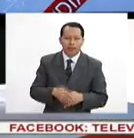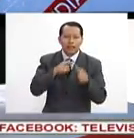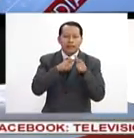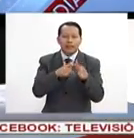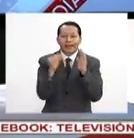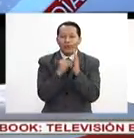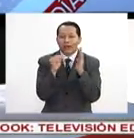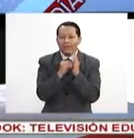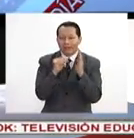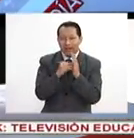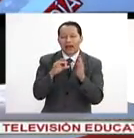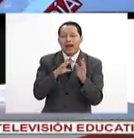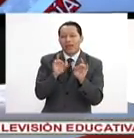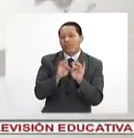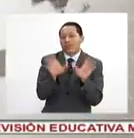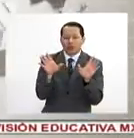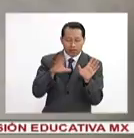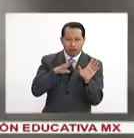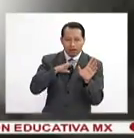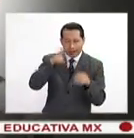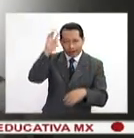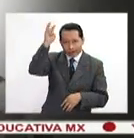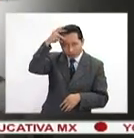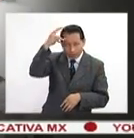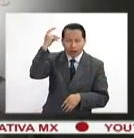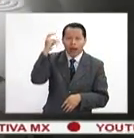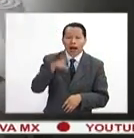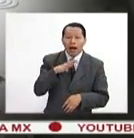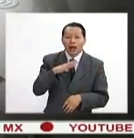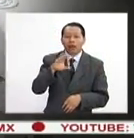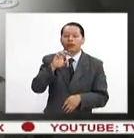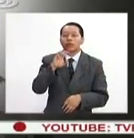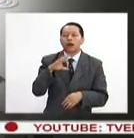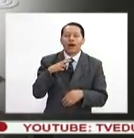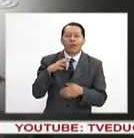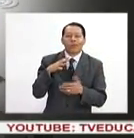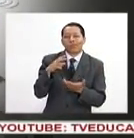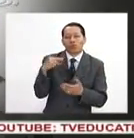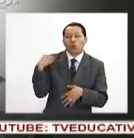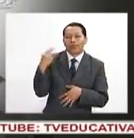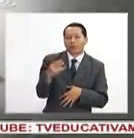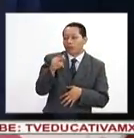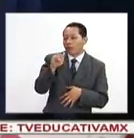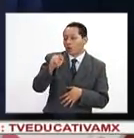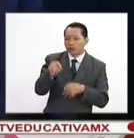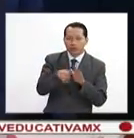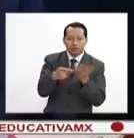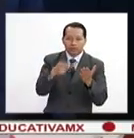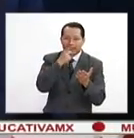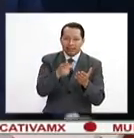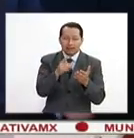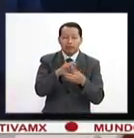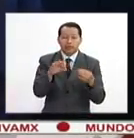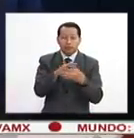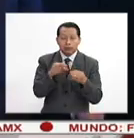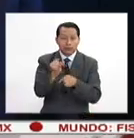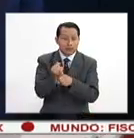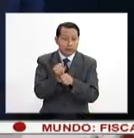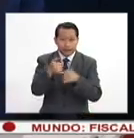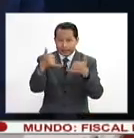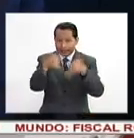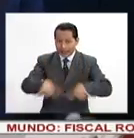Continúan los escándalos en la familia Trump. De acuerdo al Washington Post, el fiscal especial Robert Mueller investiga las finanzas y negocios